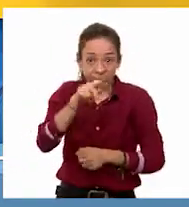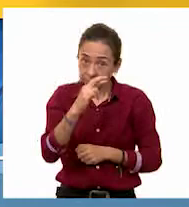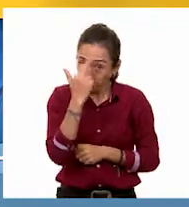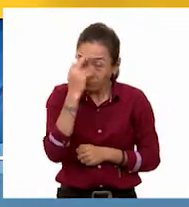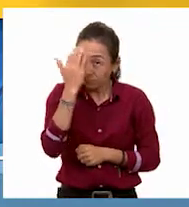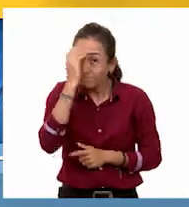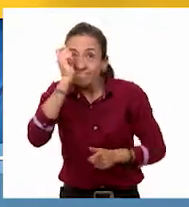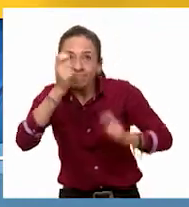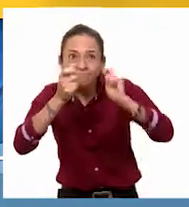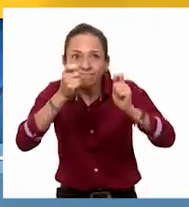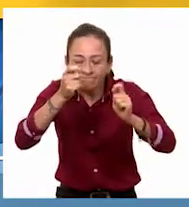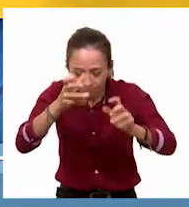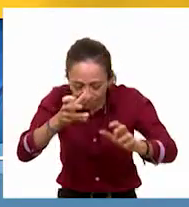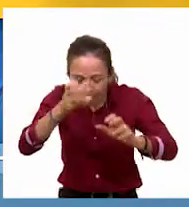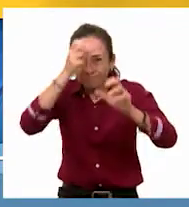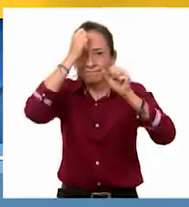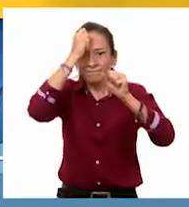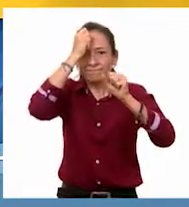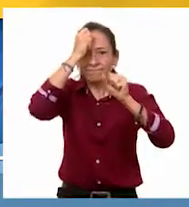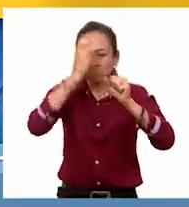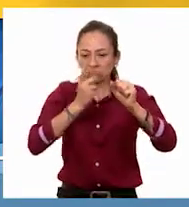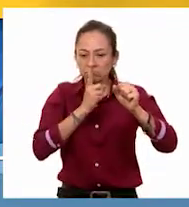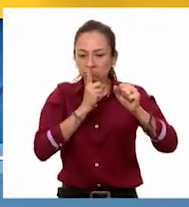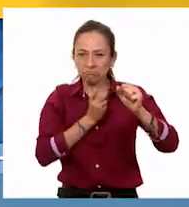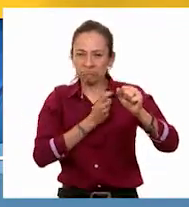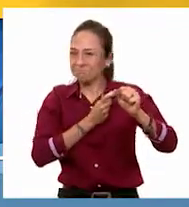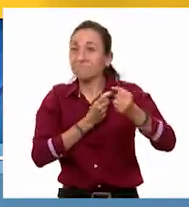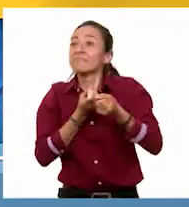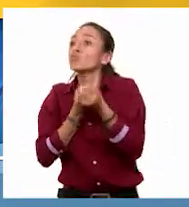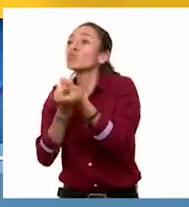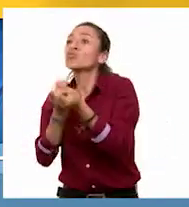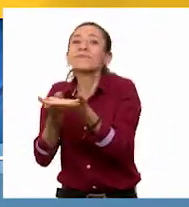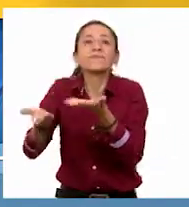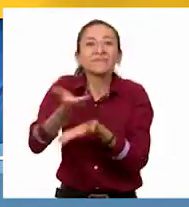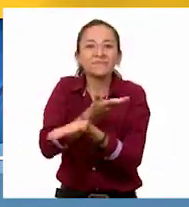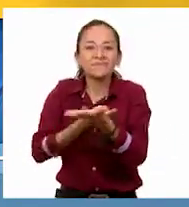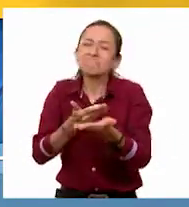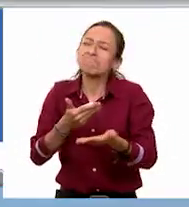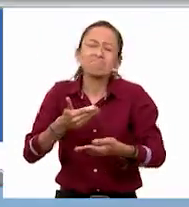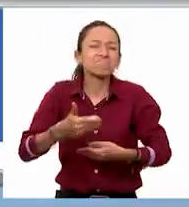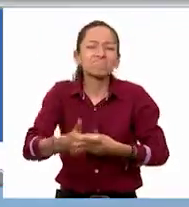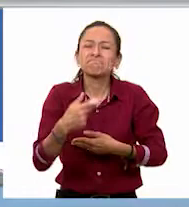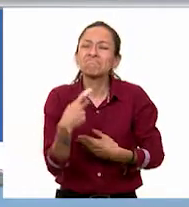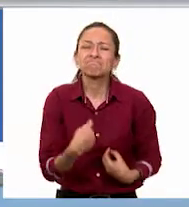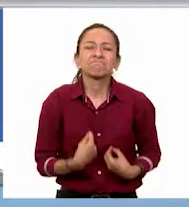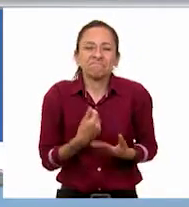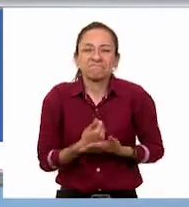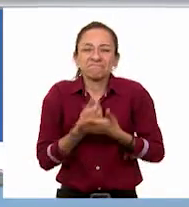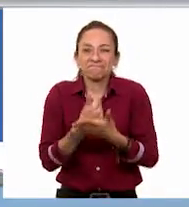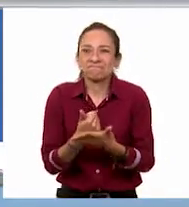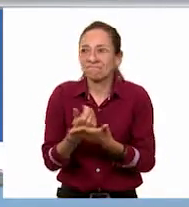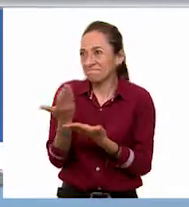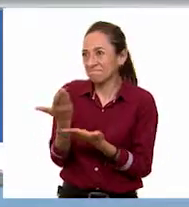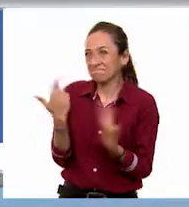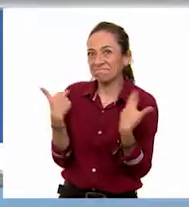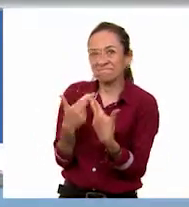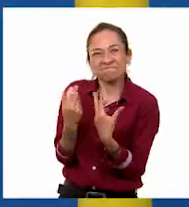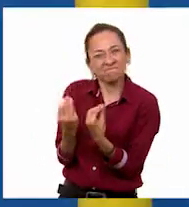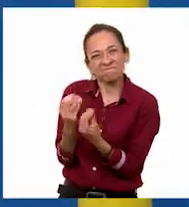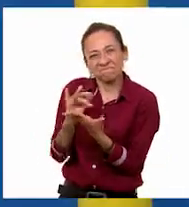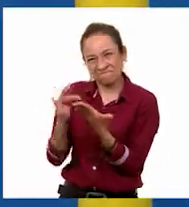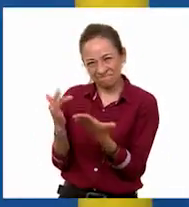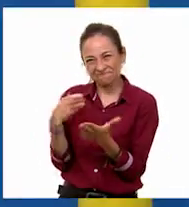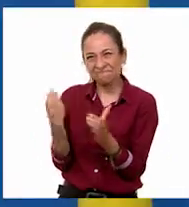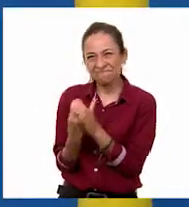herramienta para ayudarnos en todos los aspectos de la vida, ¿eh? Muchísimas gracias, maestro Ucial Pérez. Nos vemos en la siguiente clase y muchas gracias,